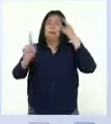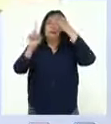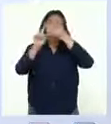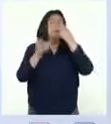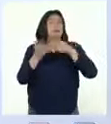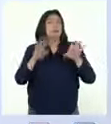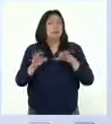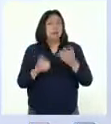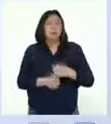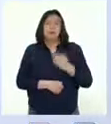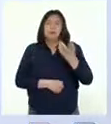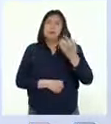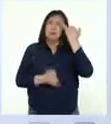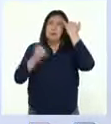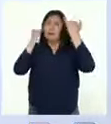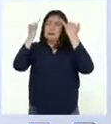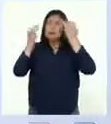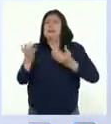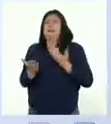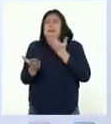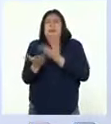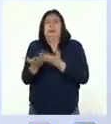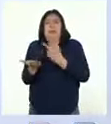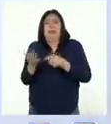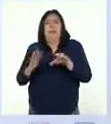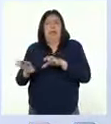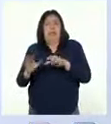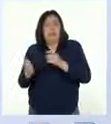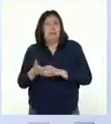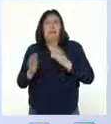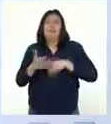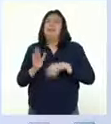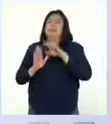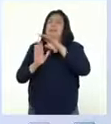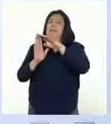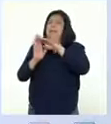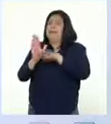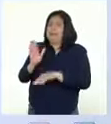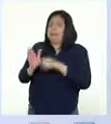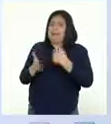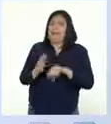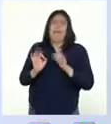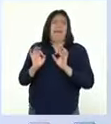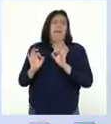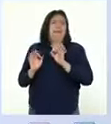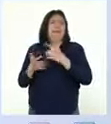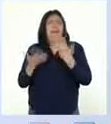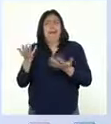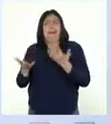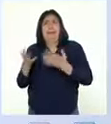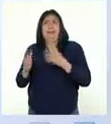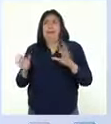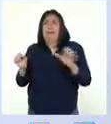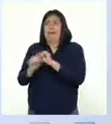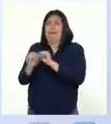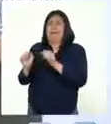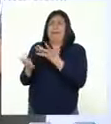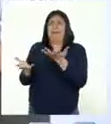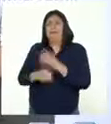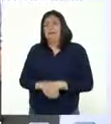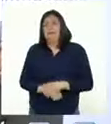del día de hoy es proponer acciones que podamos realizar para reducir la vulnerabilidad frente a posibles